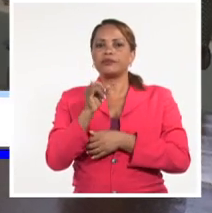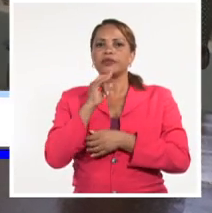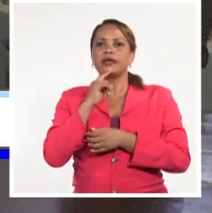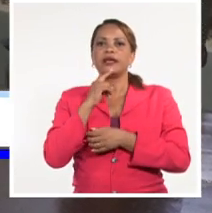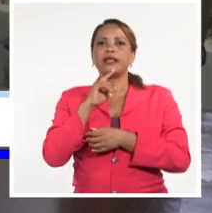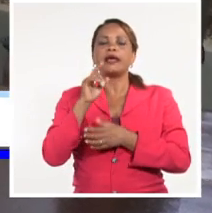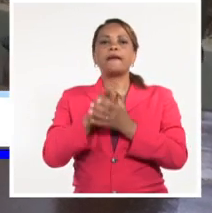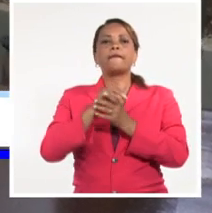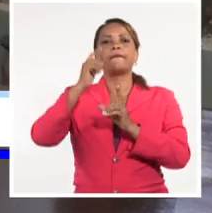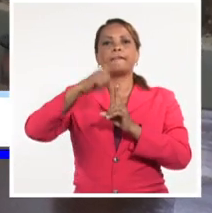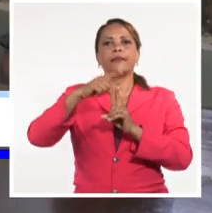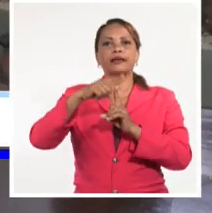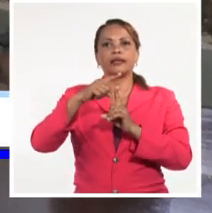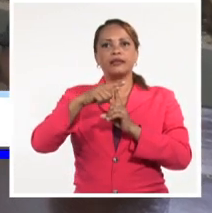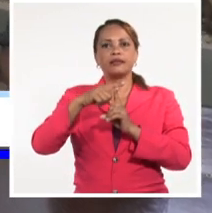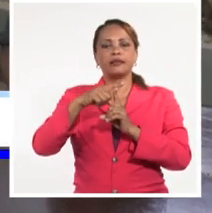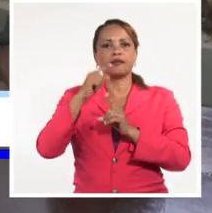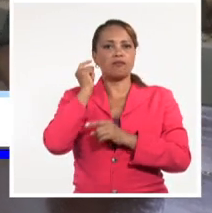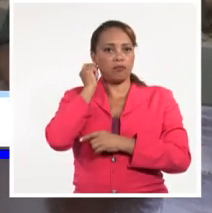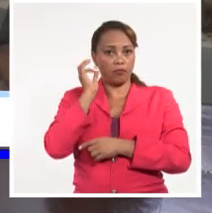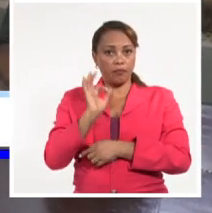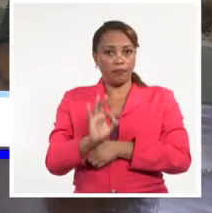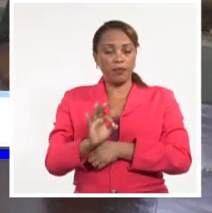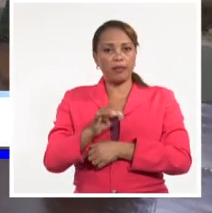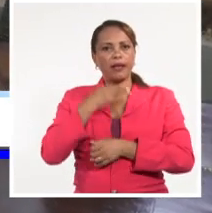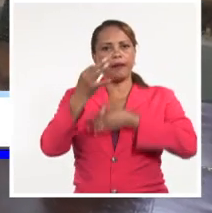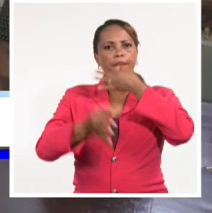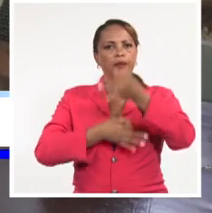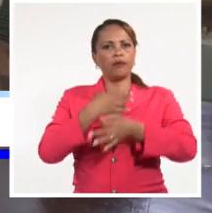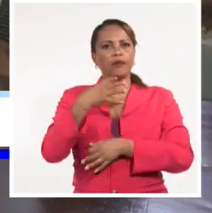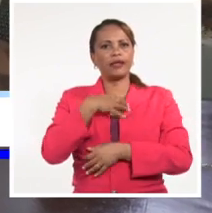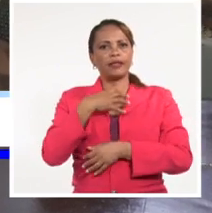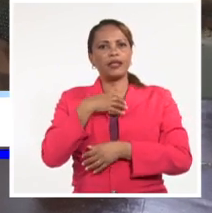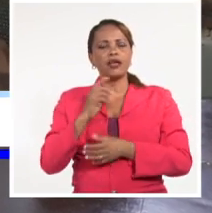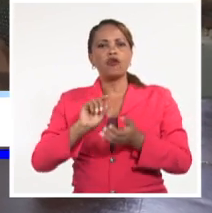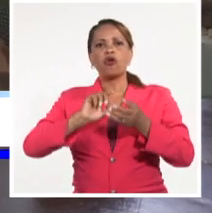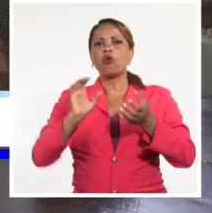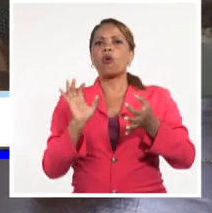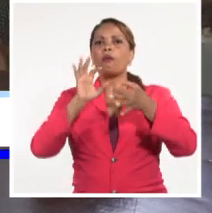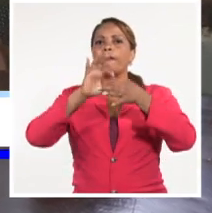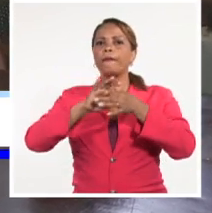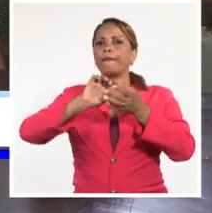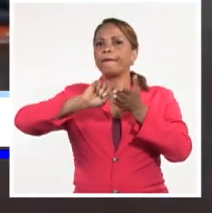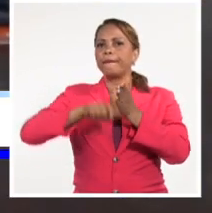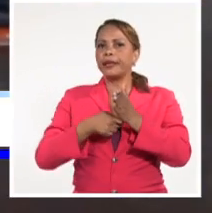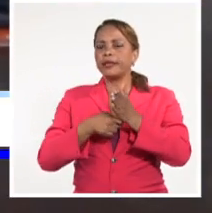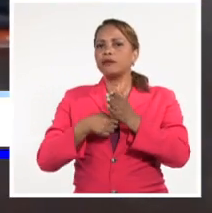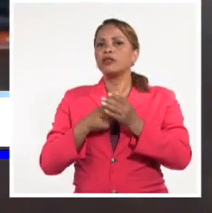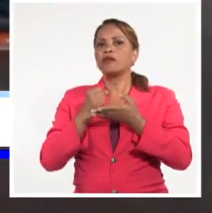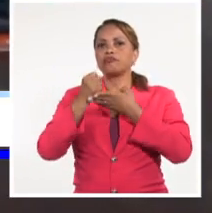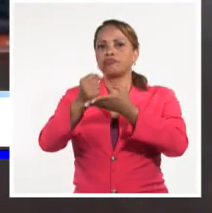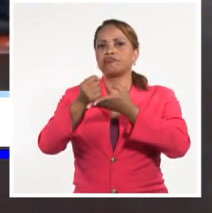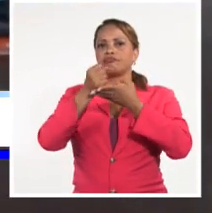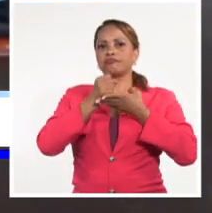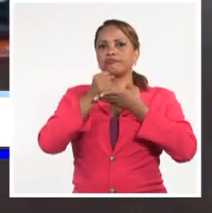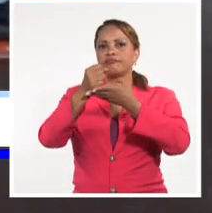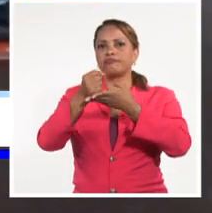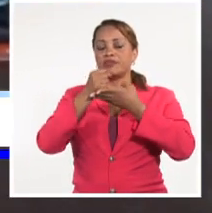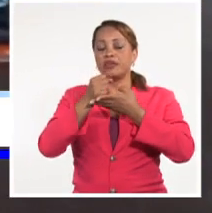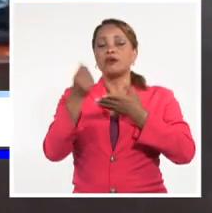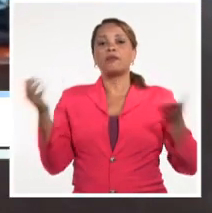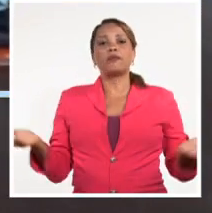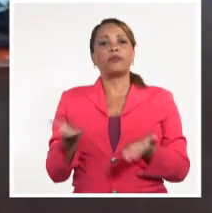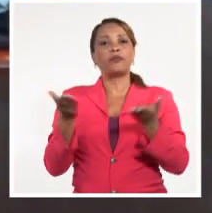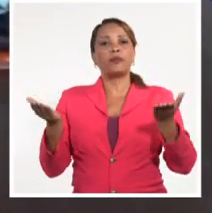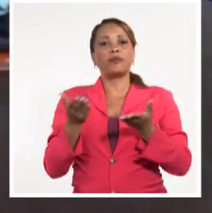Estudios Matancera, Leide Finalé de la Cruz, comunicó que existe un convenio de colaboración entre ambas partes, el cual promueve el intercambio en el